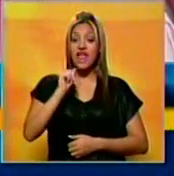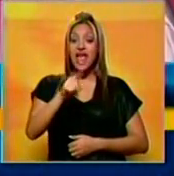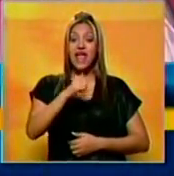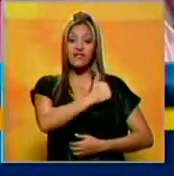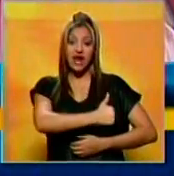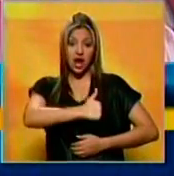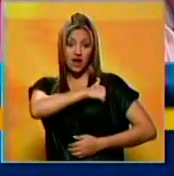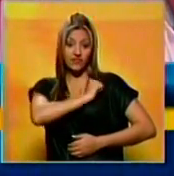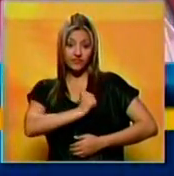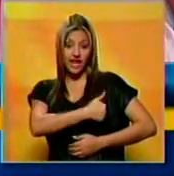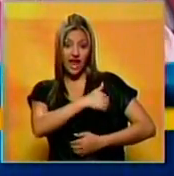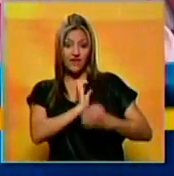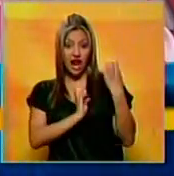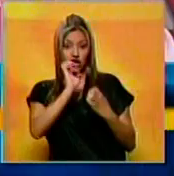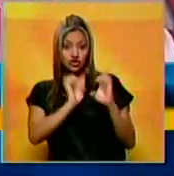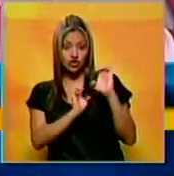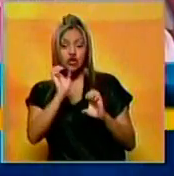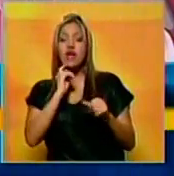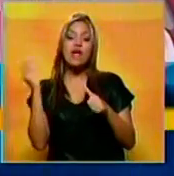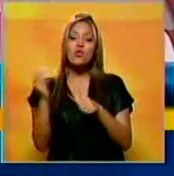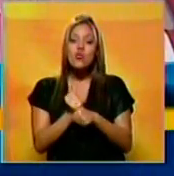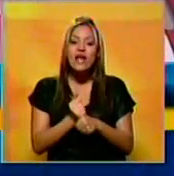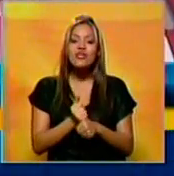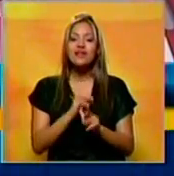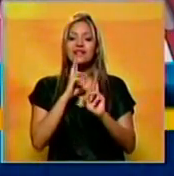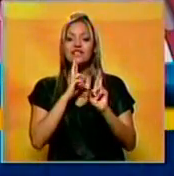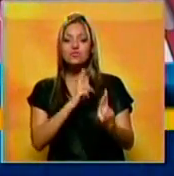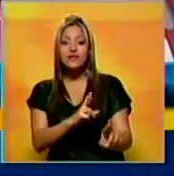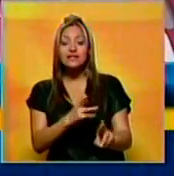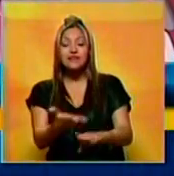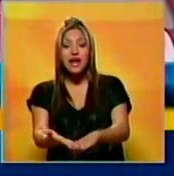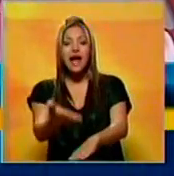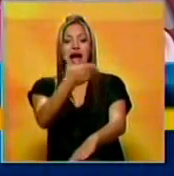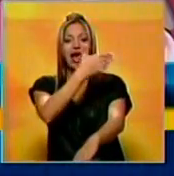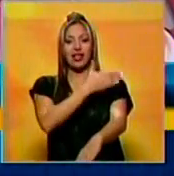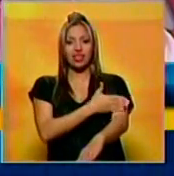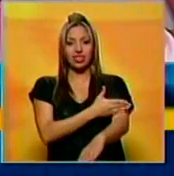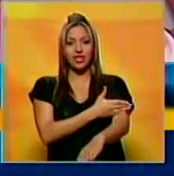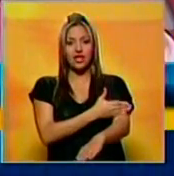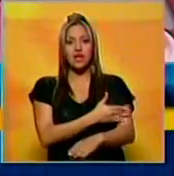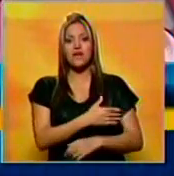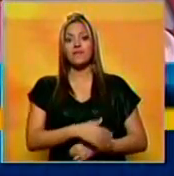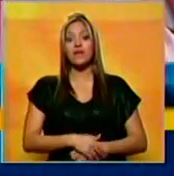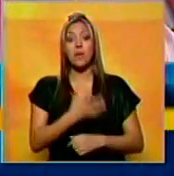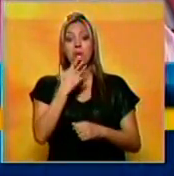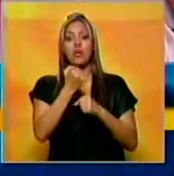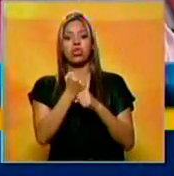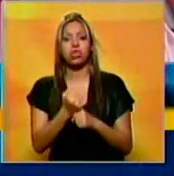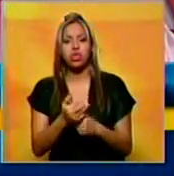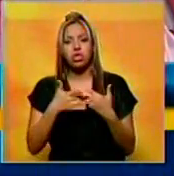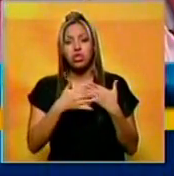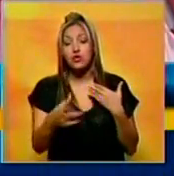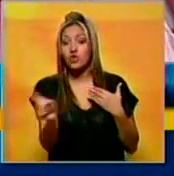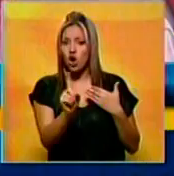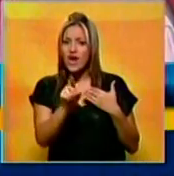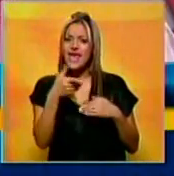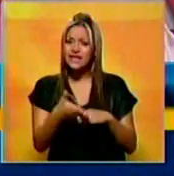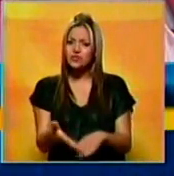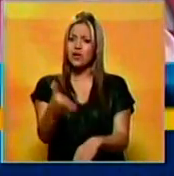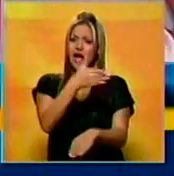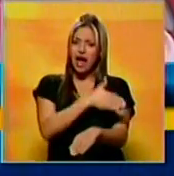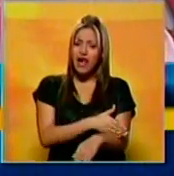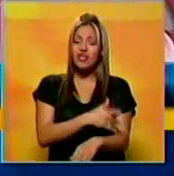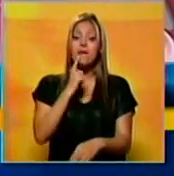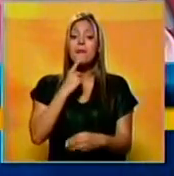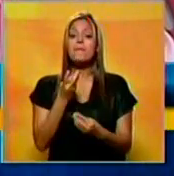que es el examen correcto, se pueda realmente diagnosticar a tiempo, que no sea un estadio avanzado, para que esto permita